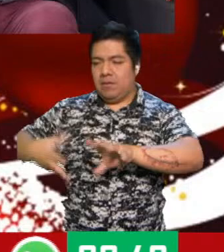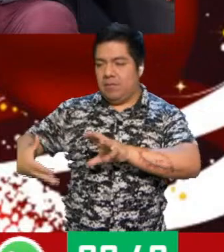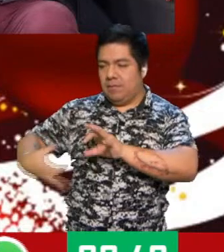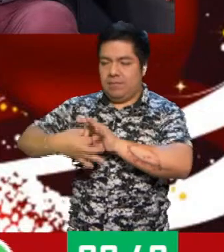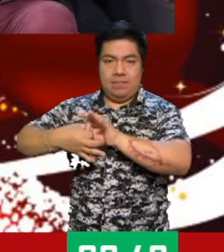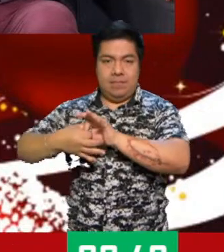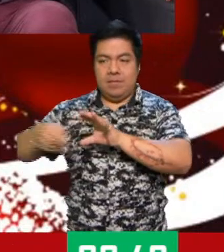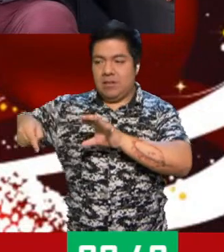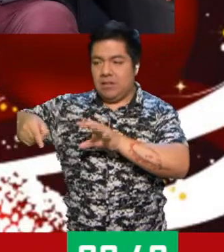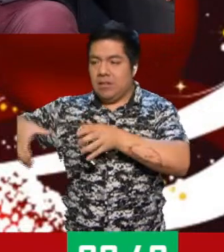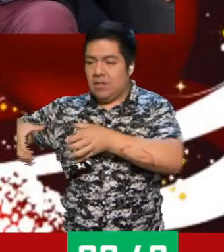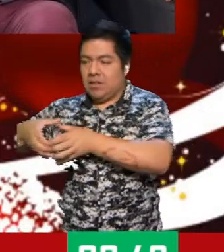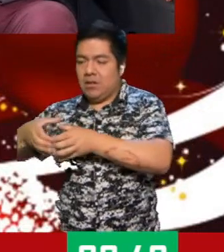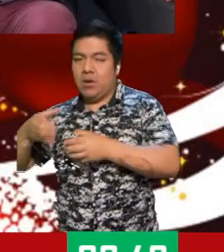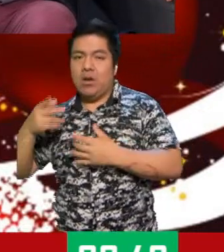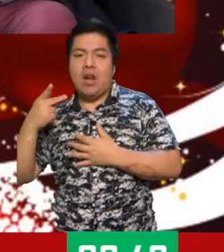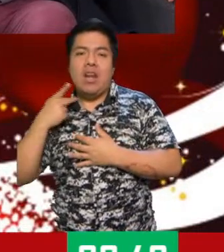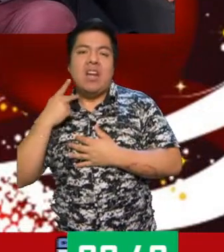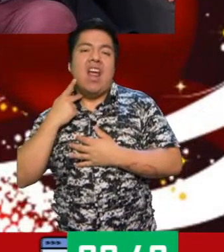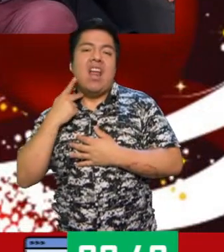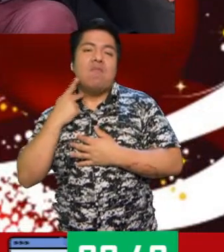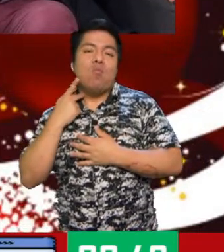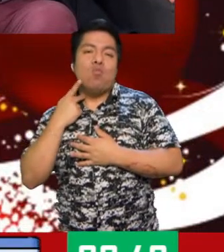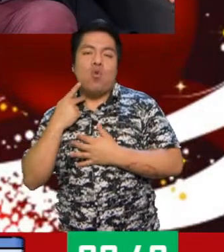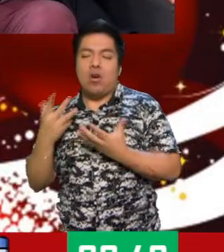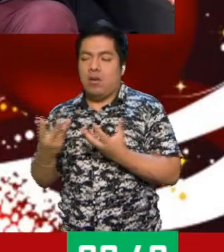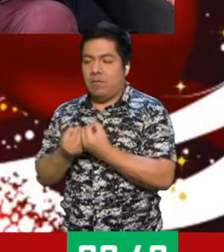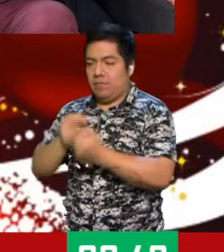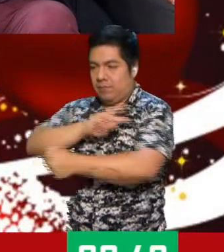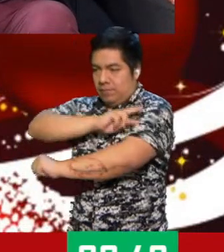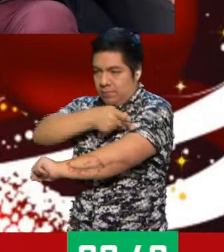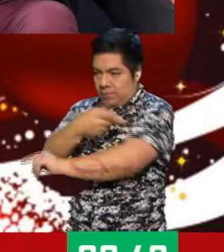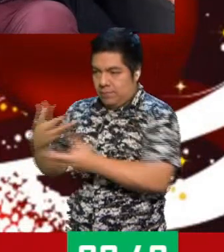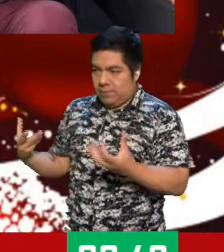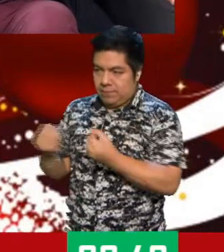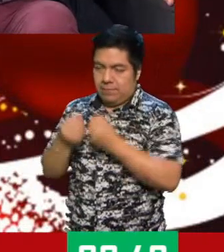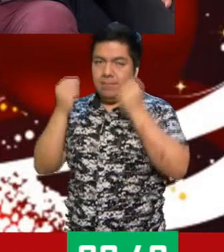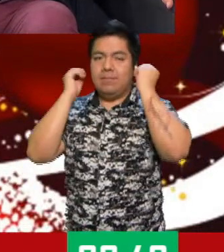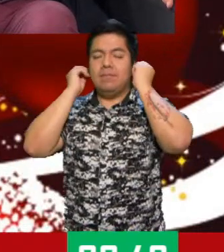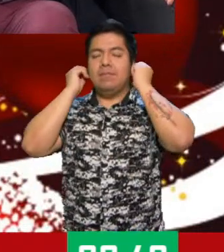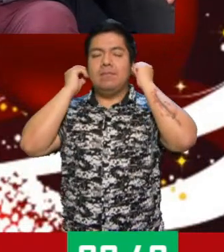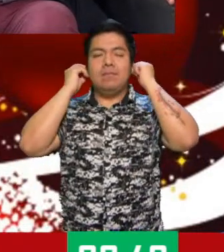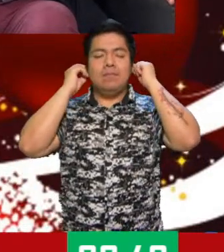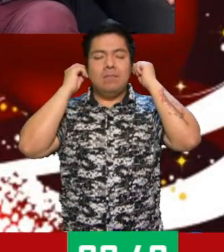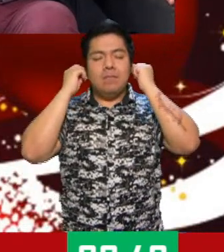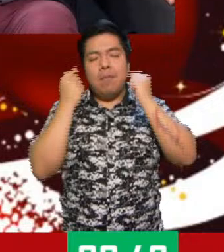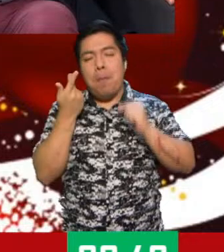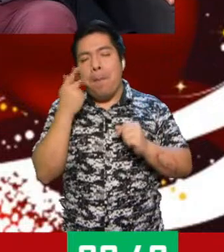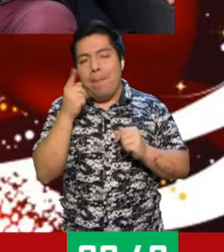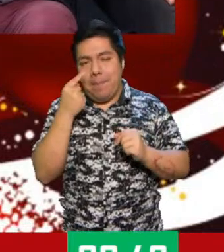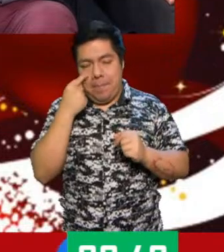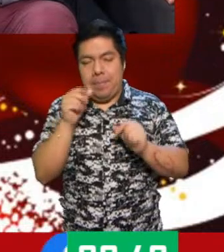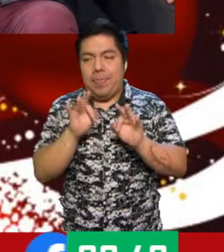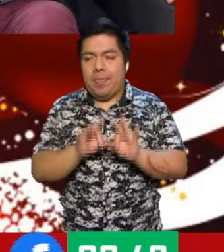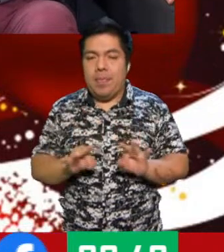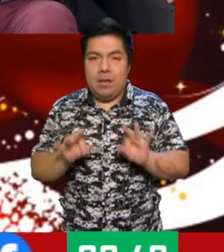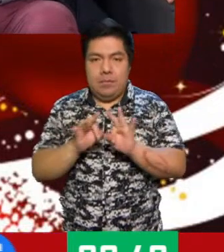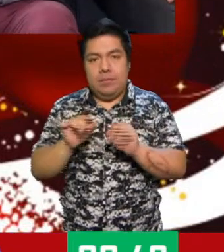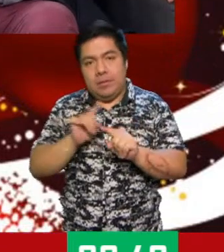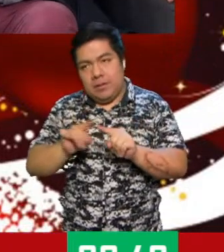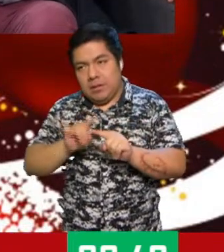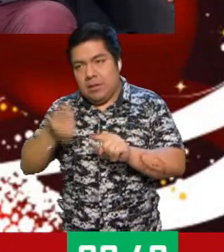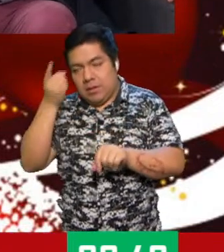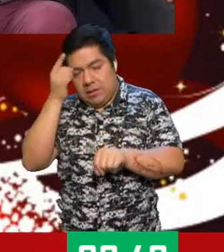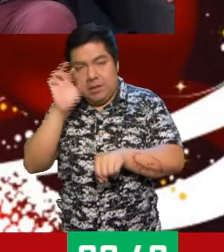asociación con el poder político. Y hay algo muy importante también, ¿no? Porque también se ha capturado a directores de